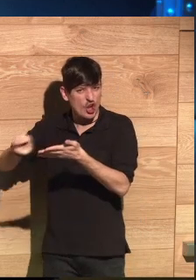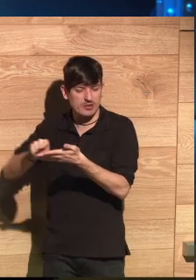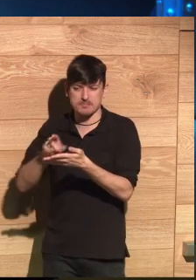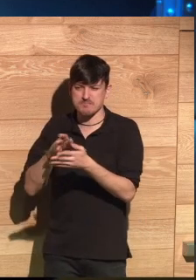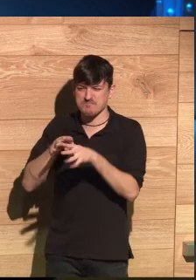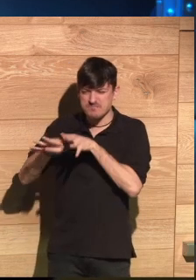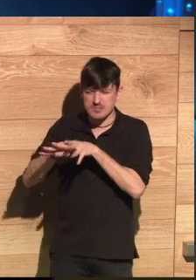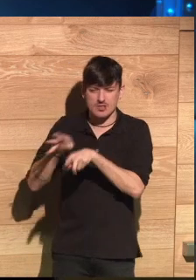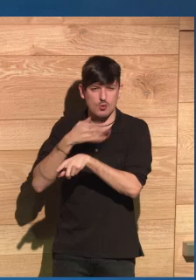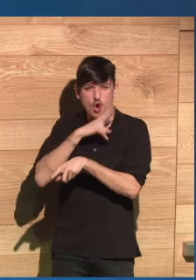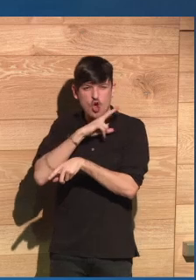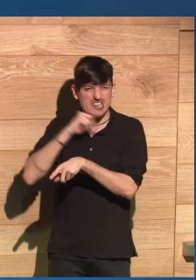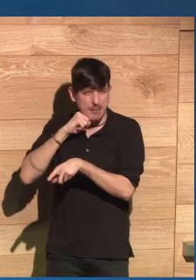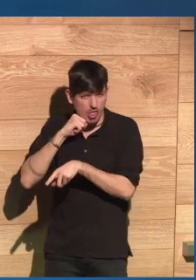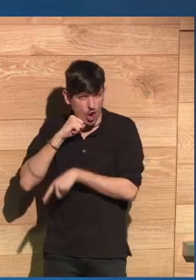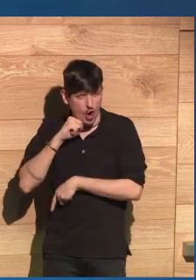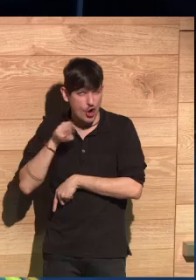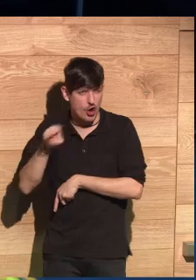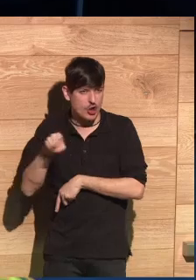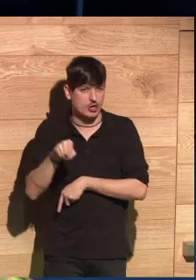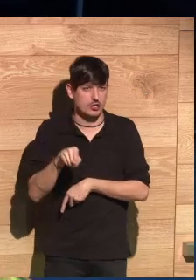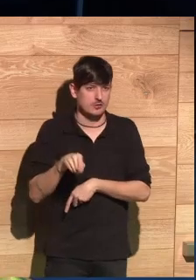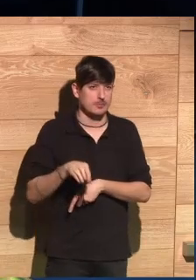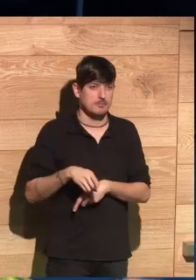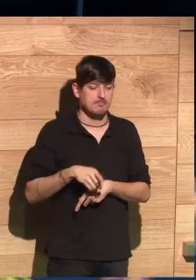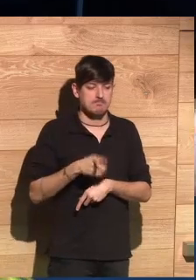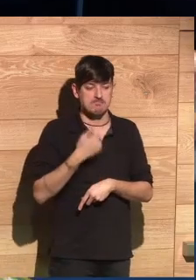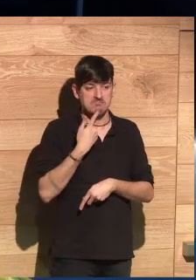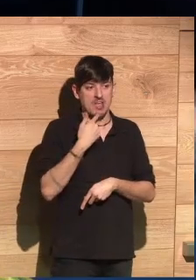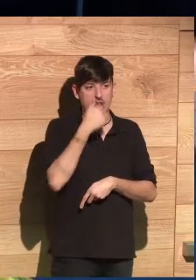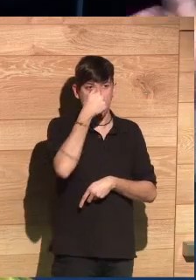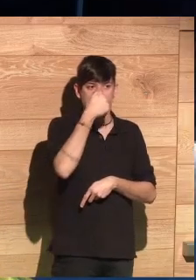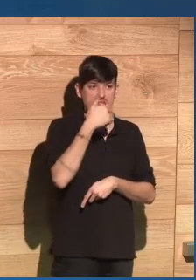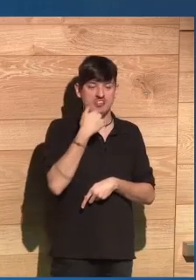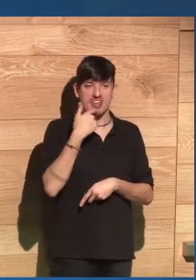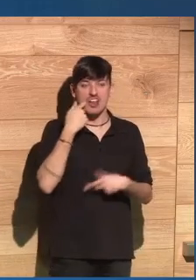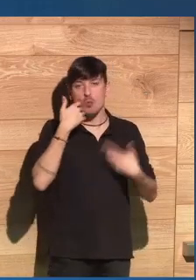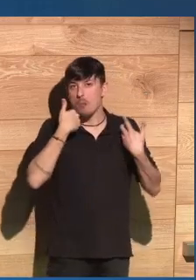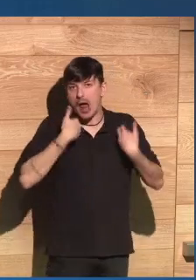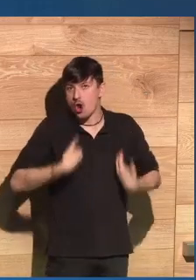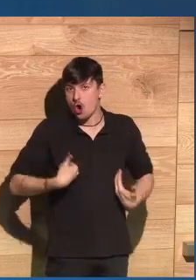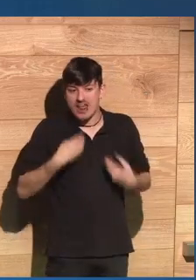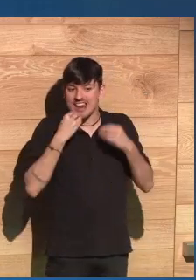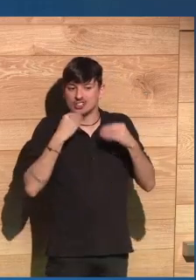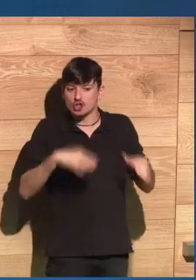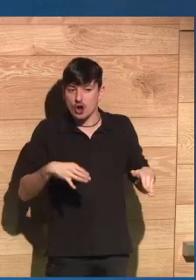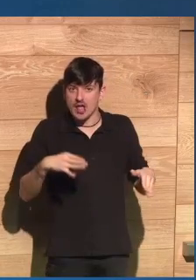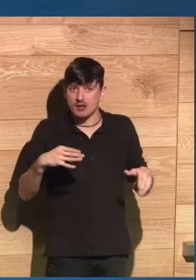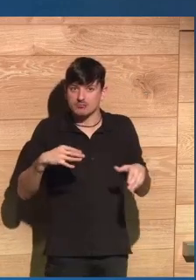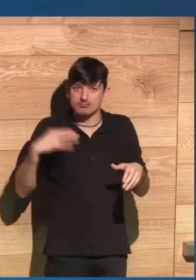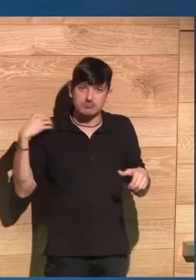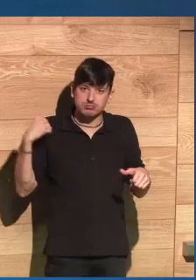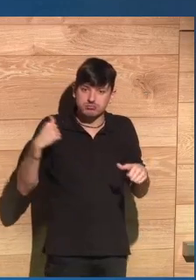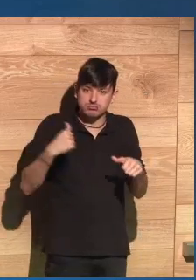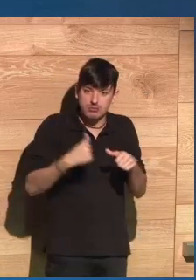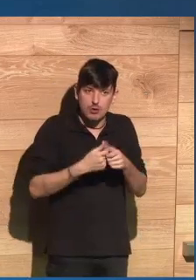y de suavizar la realidad. El decir que el hombre tiende a que el ser humano en su historia va reduciendo los espacios de